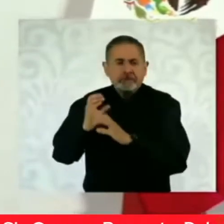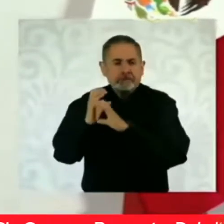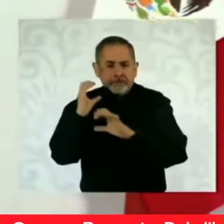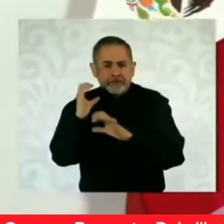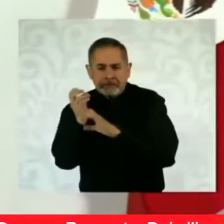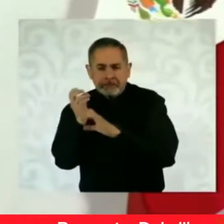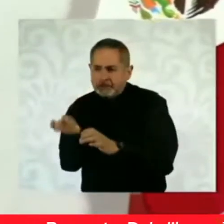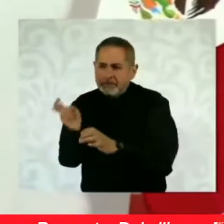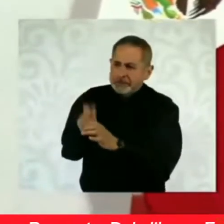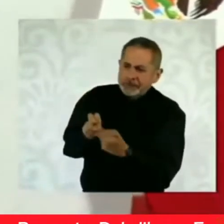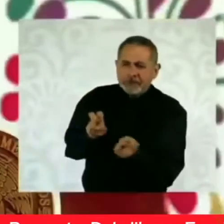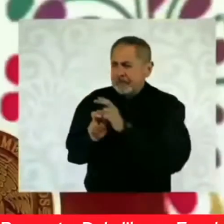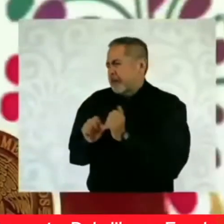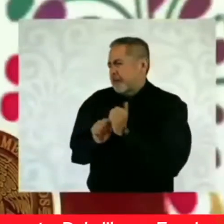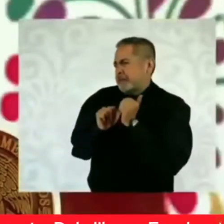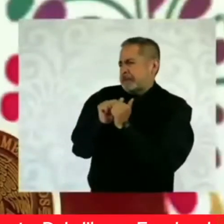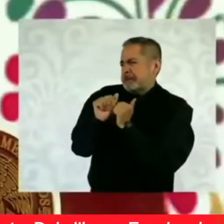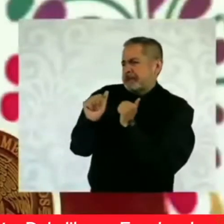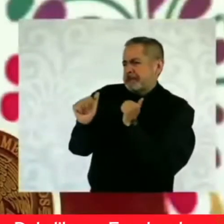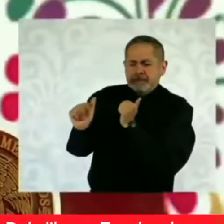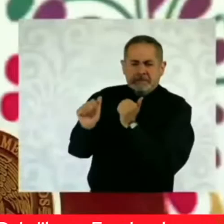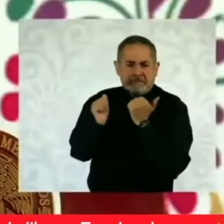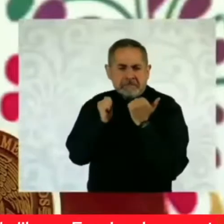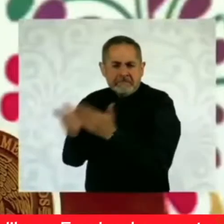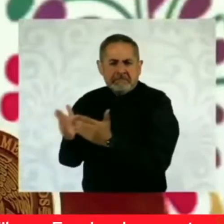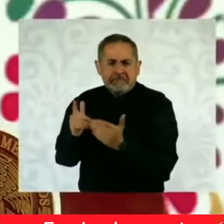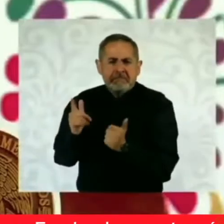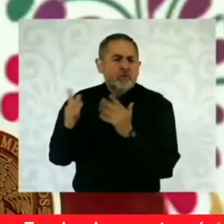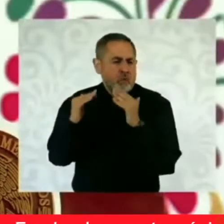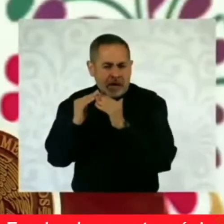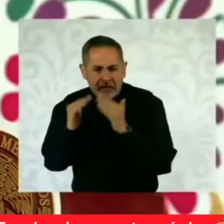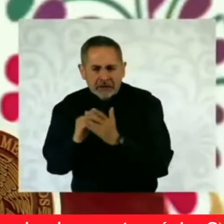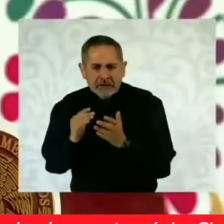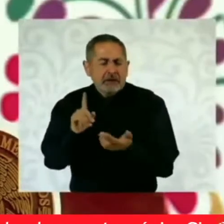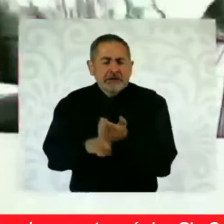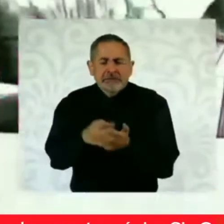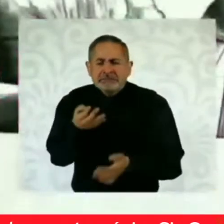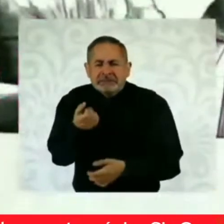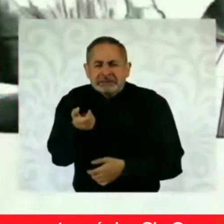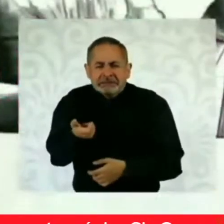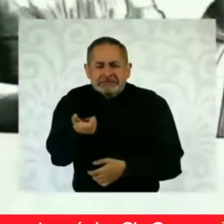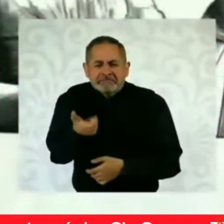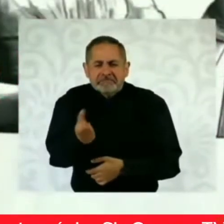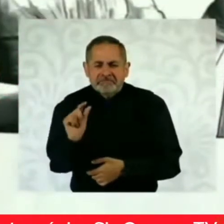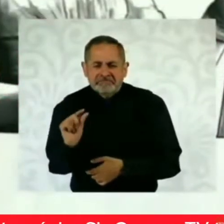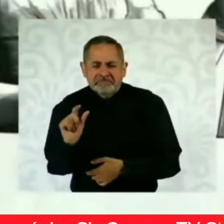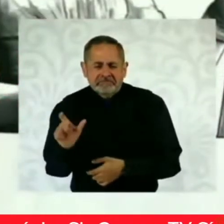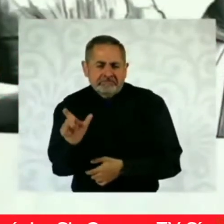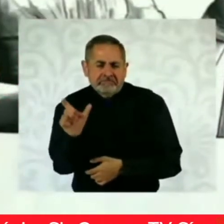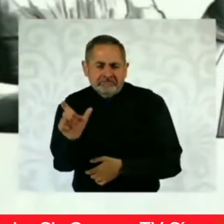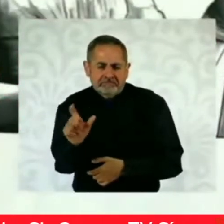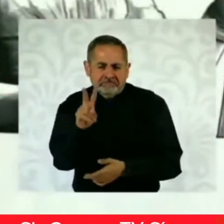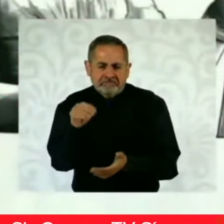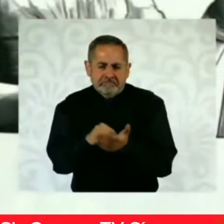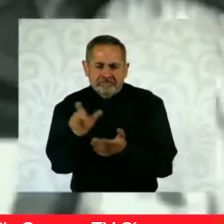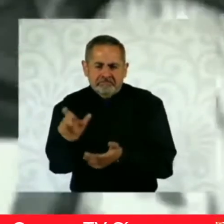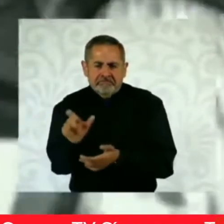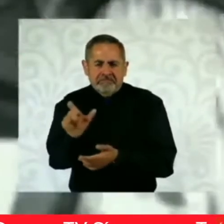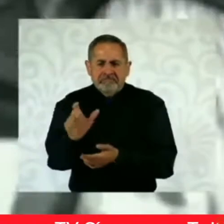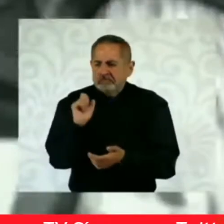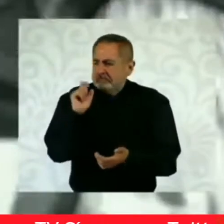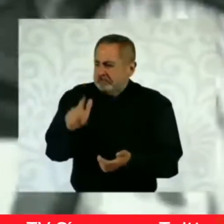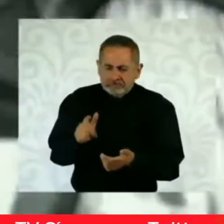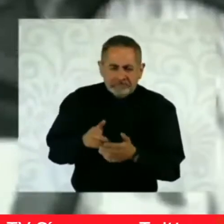un autobús que los va a llevar a su lugar de origen. Y un pequeño apoyo que les permita, pues si tienen